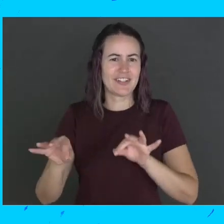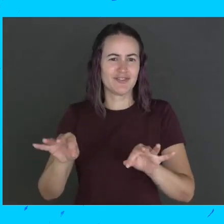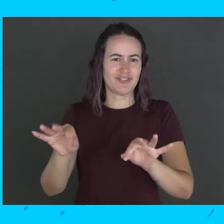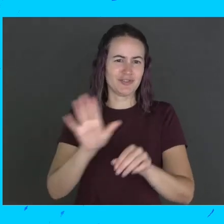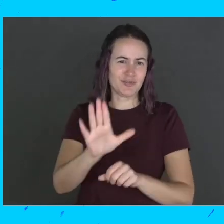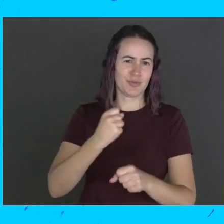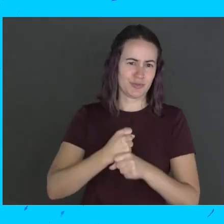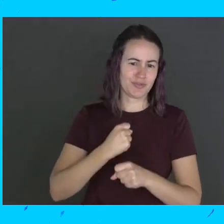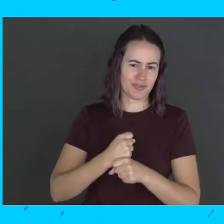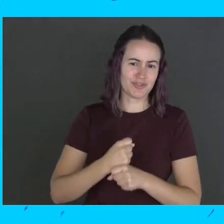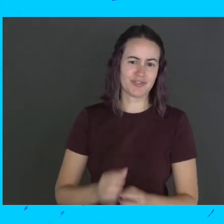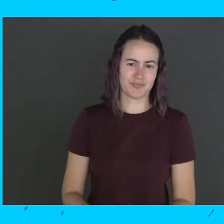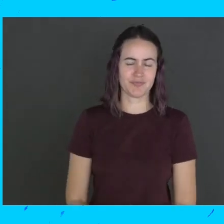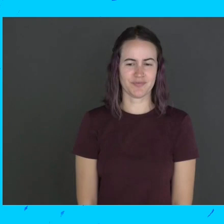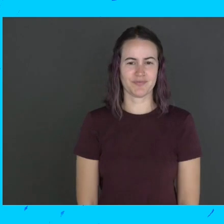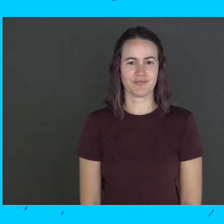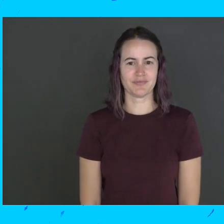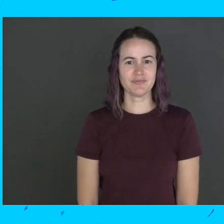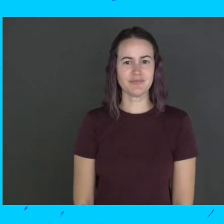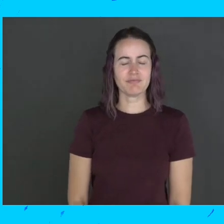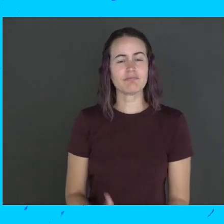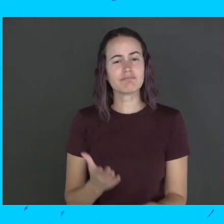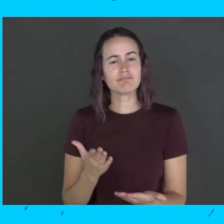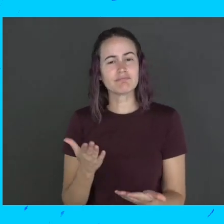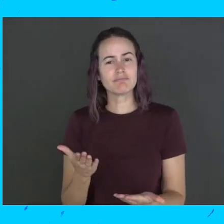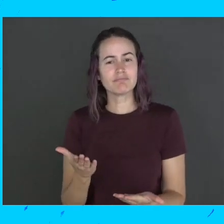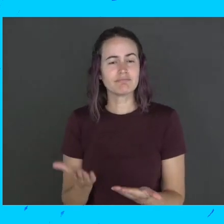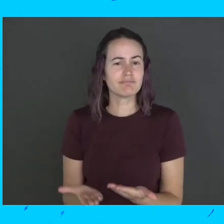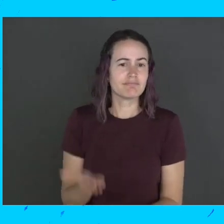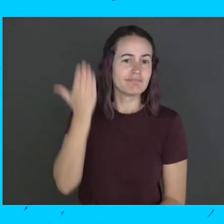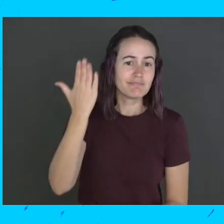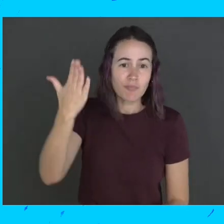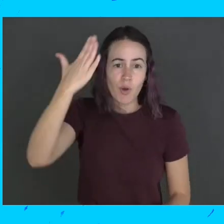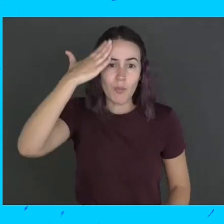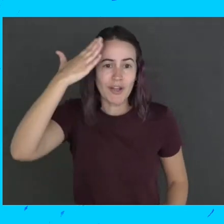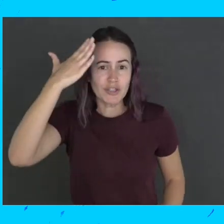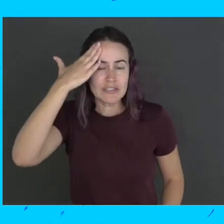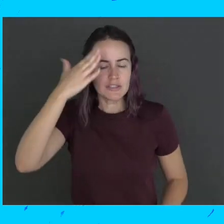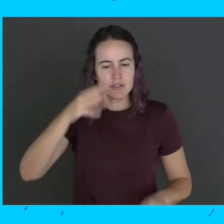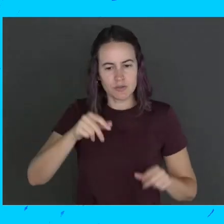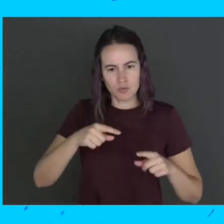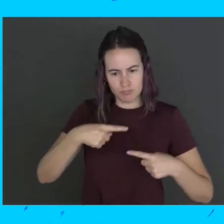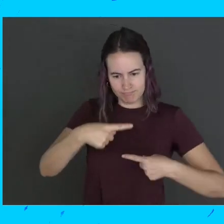completo, que la idea es avanzar la estrategia